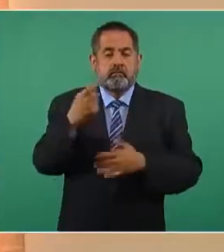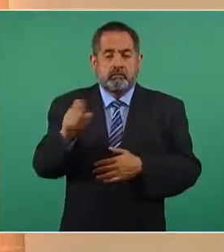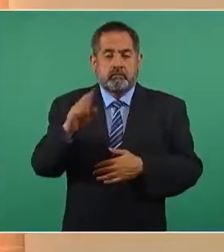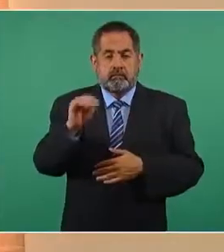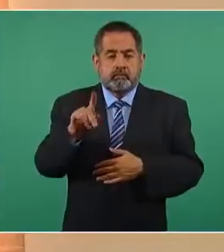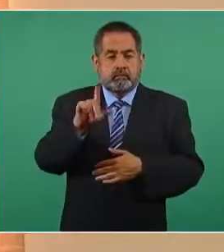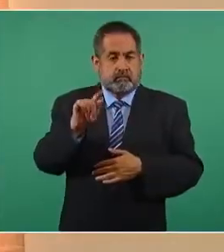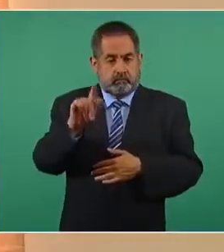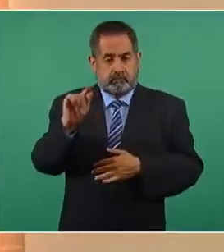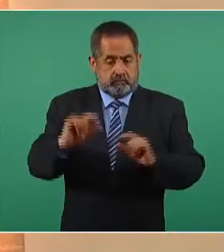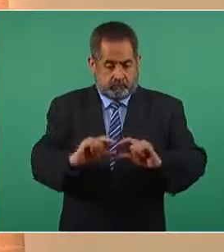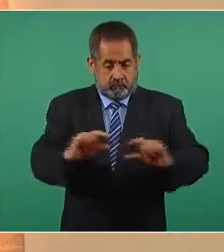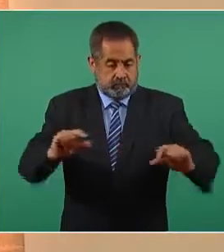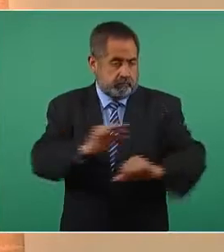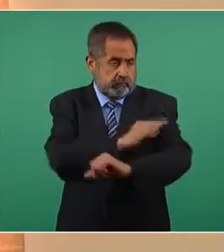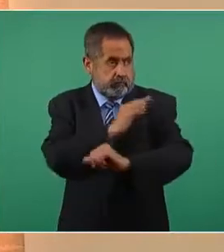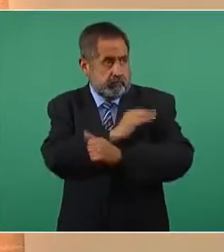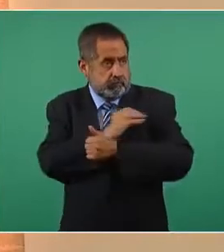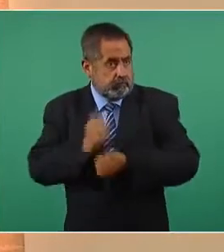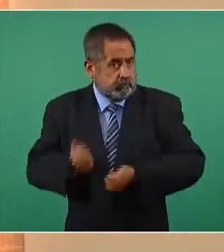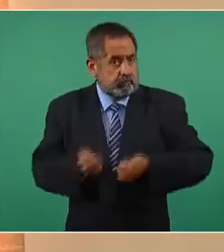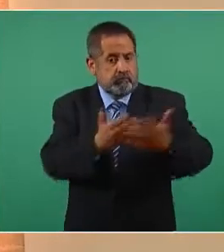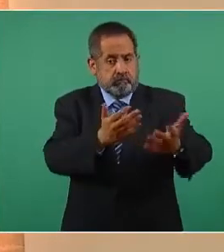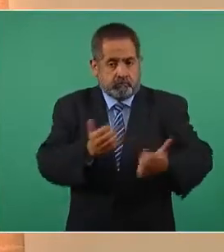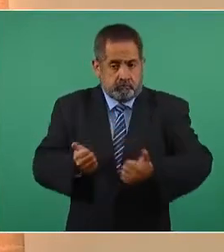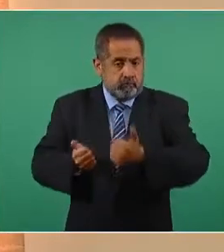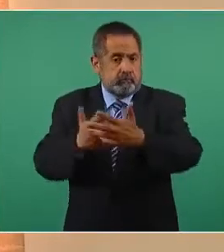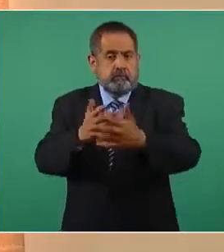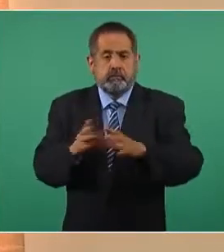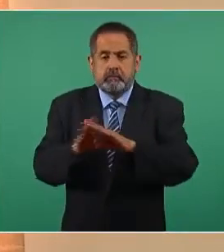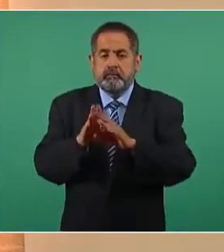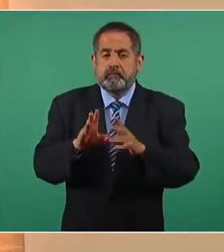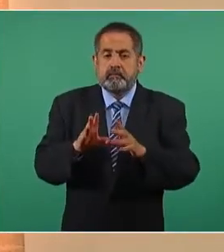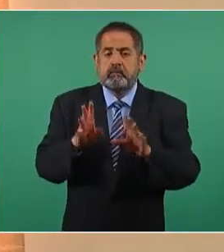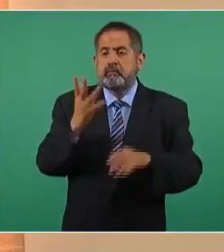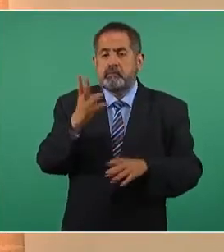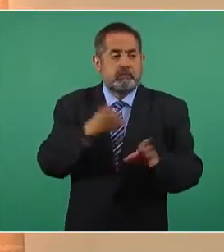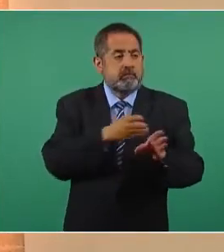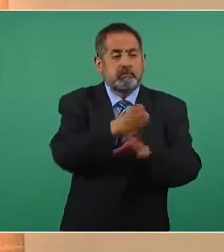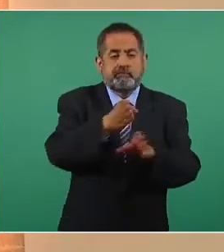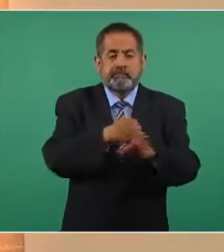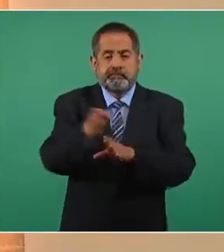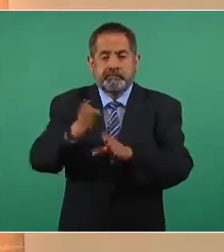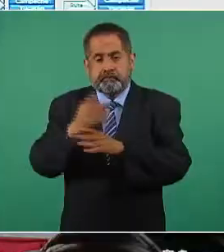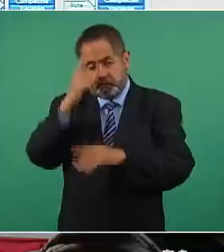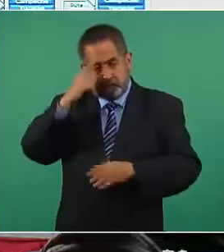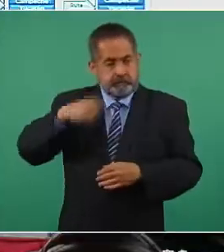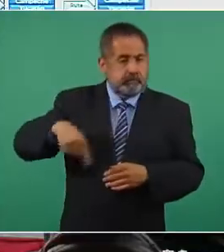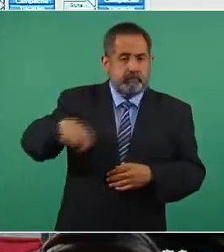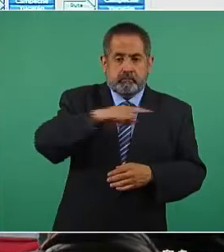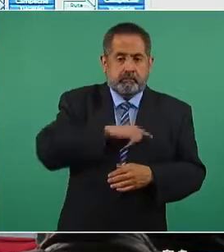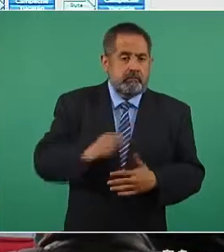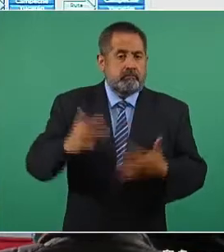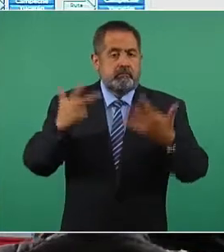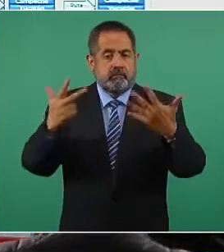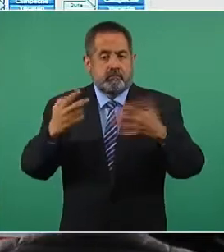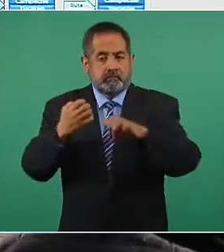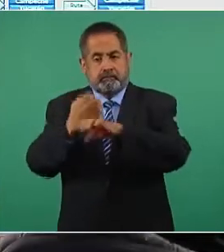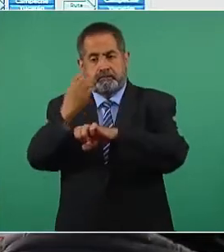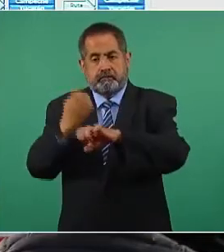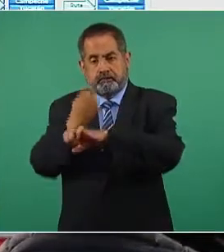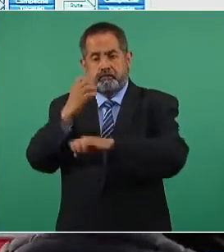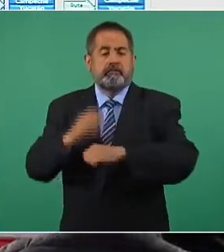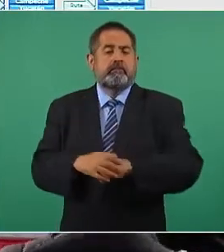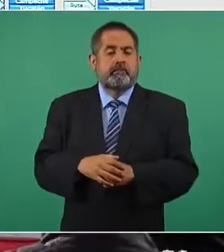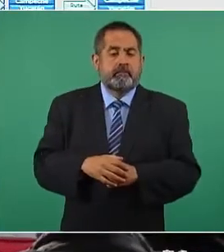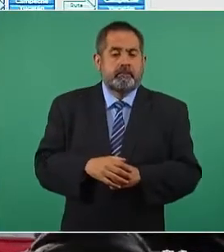1.100.970 dosis. Se establecieron 4 rutas para atención a 8 estados.